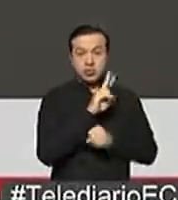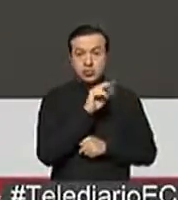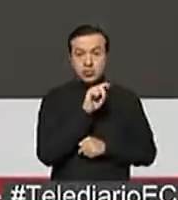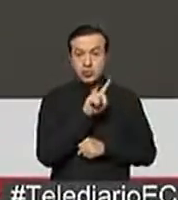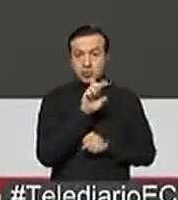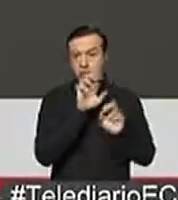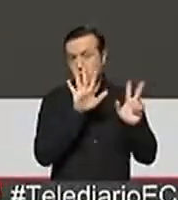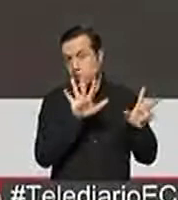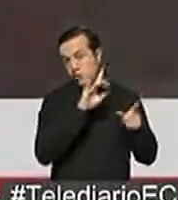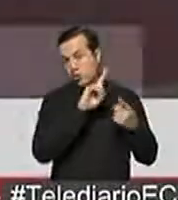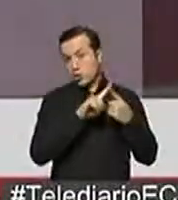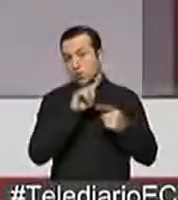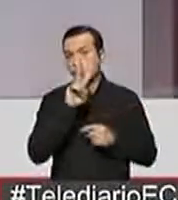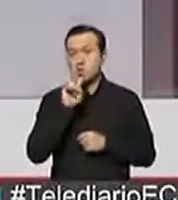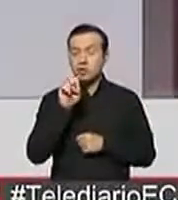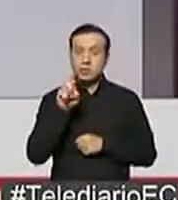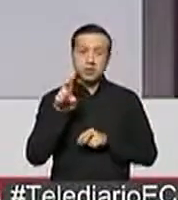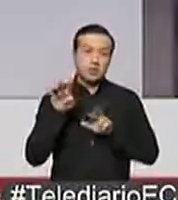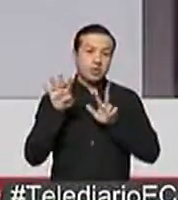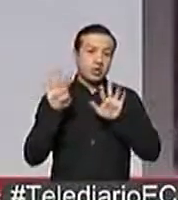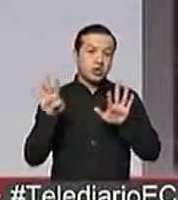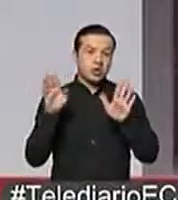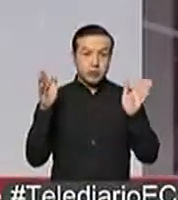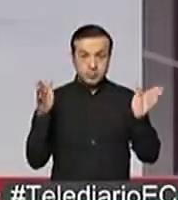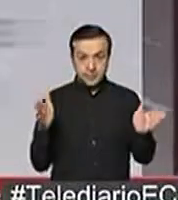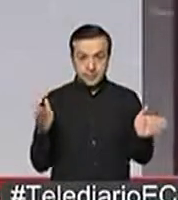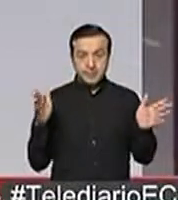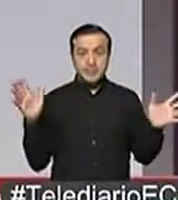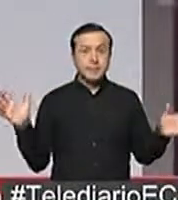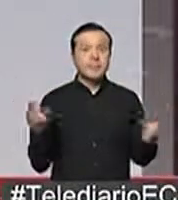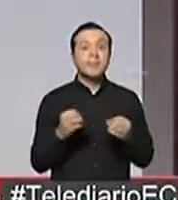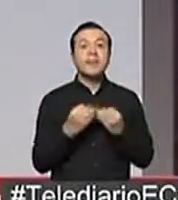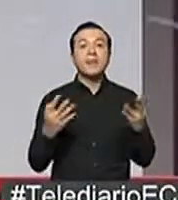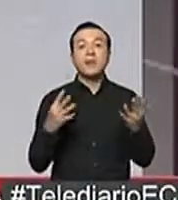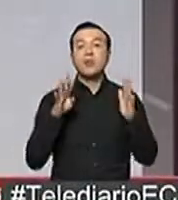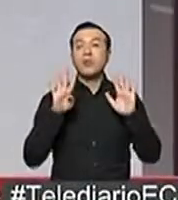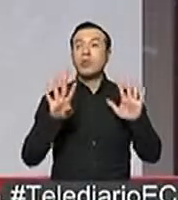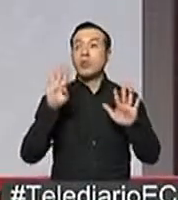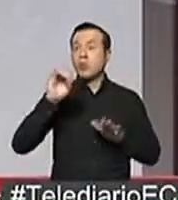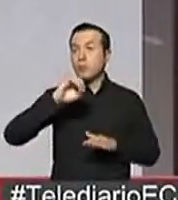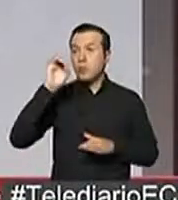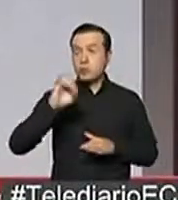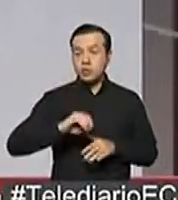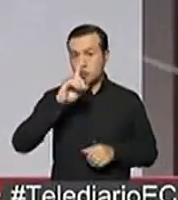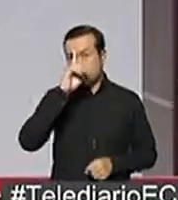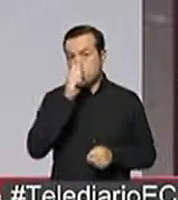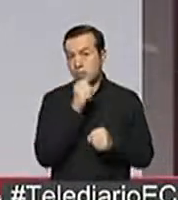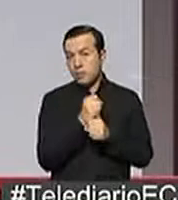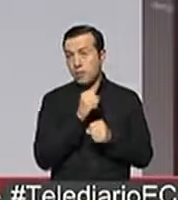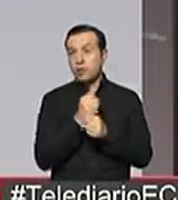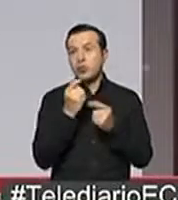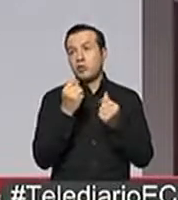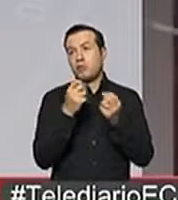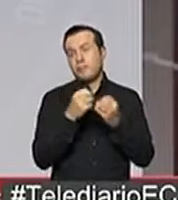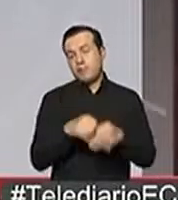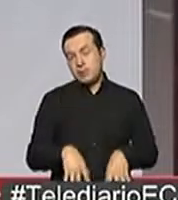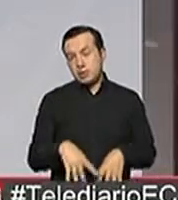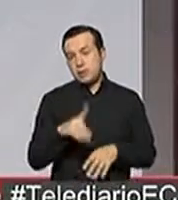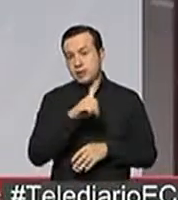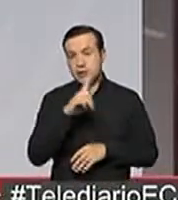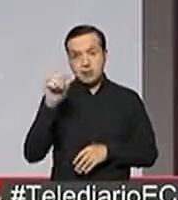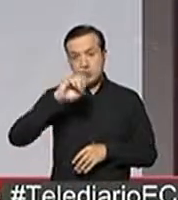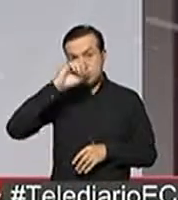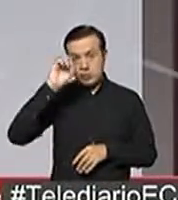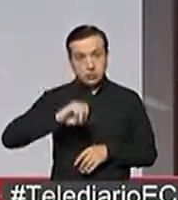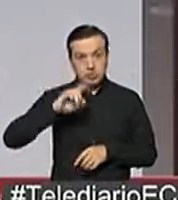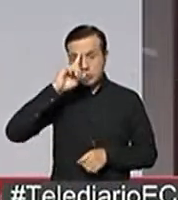de 2019. Según Díaz, en el sector textil se ha perdido un 9% del empleo pleno, y destaca que el del 100% de